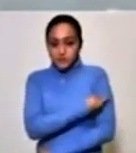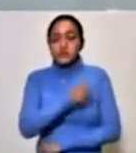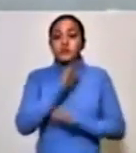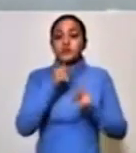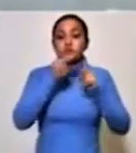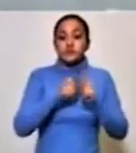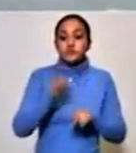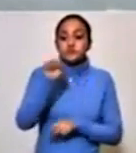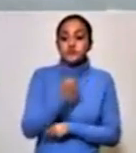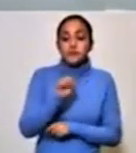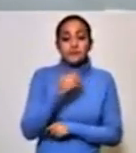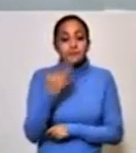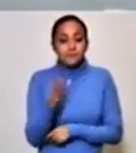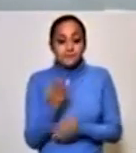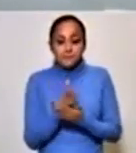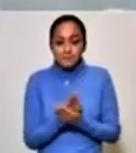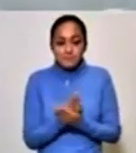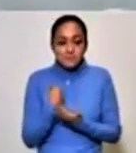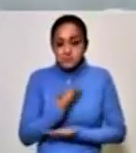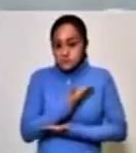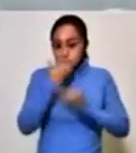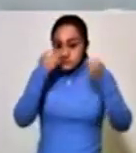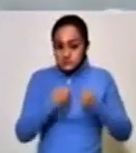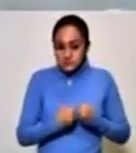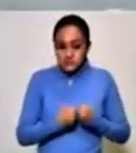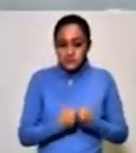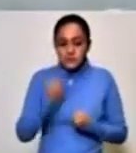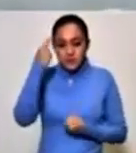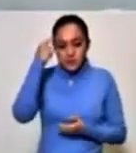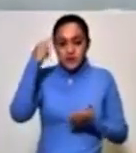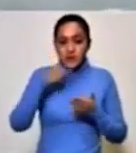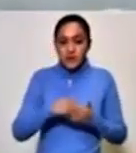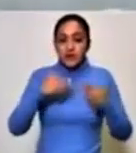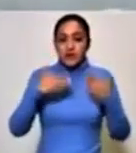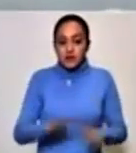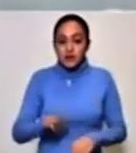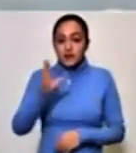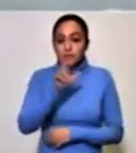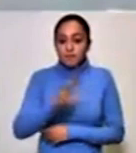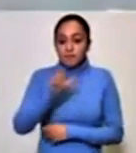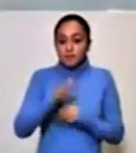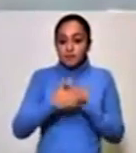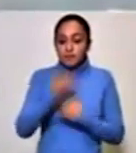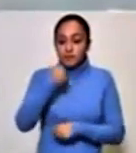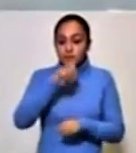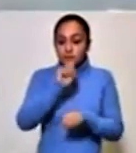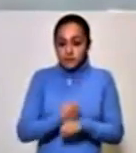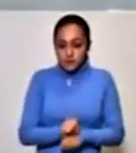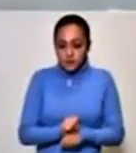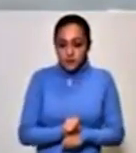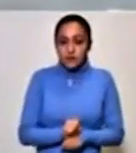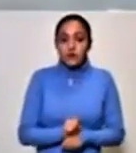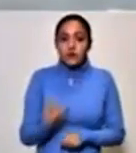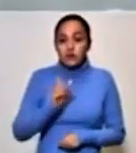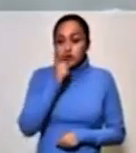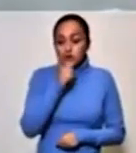estar iniciando el sábado, todavía no sabemos, pero lo más probable es que empecemos el martes de la próxima semana, en